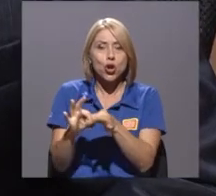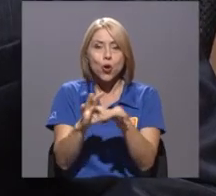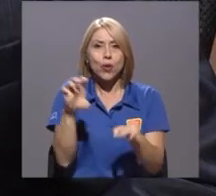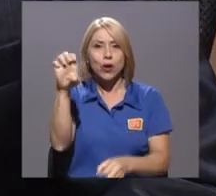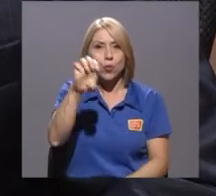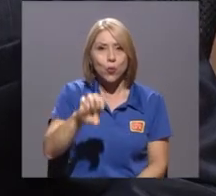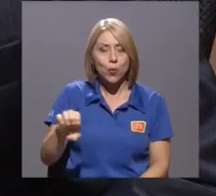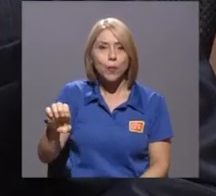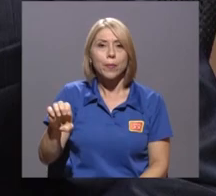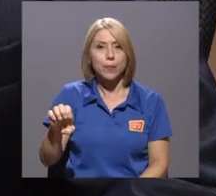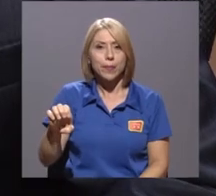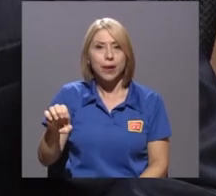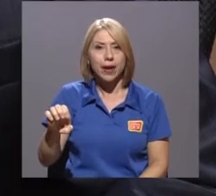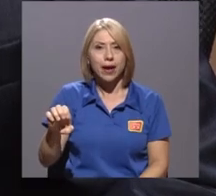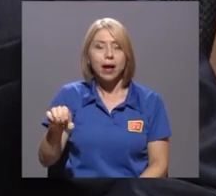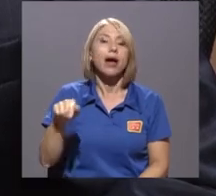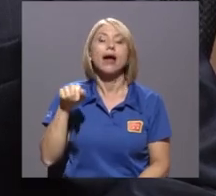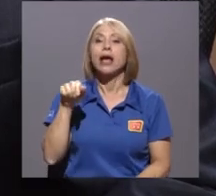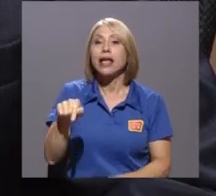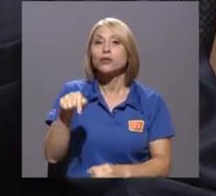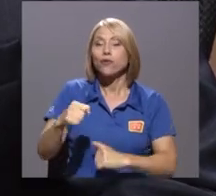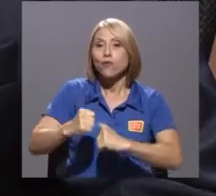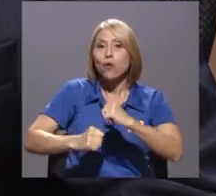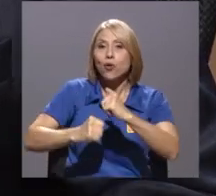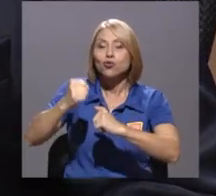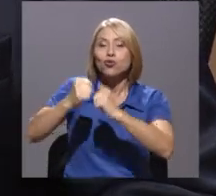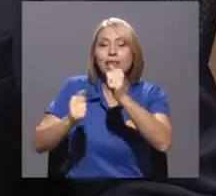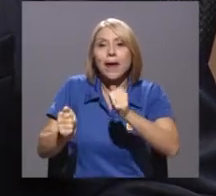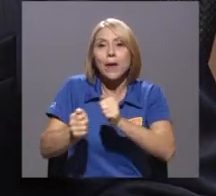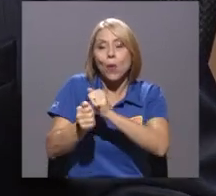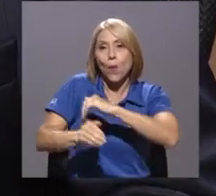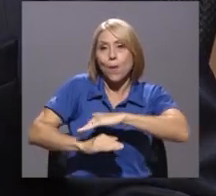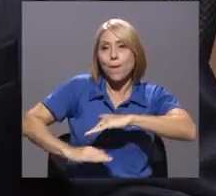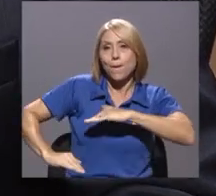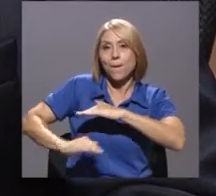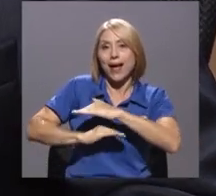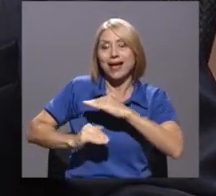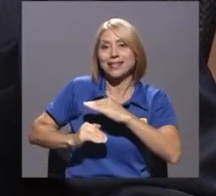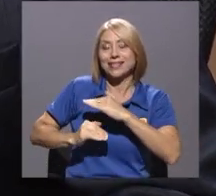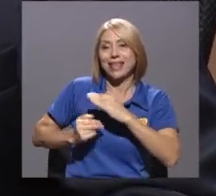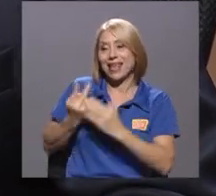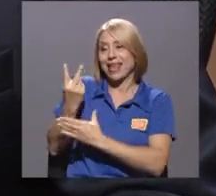fue construida a trate de esta reconciliación